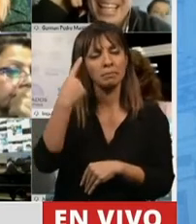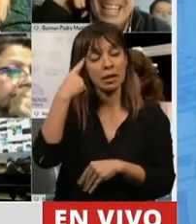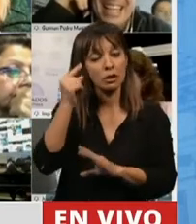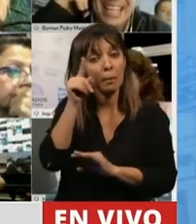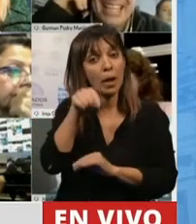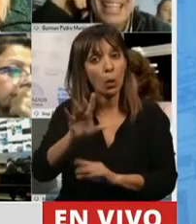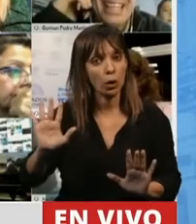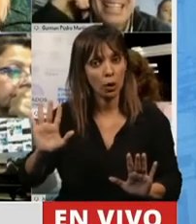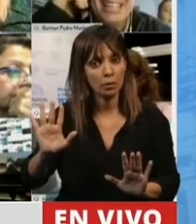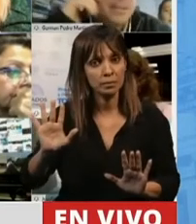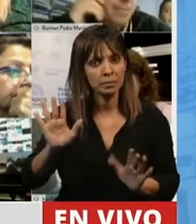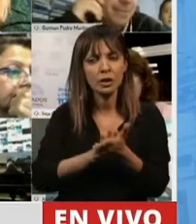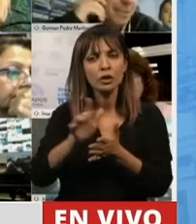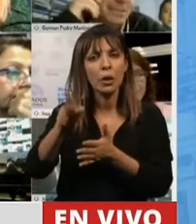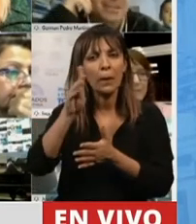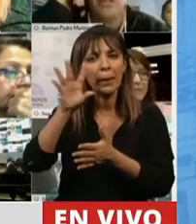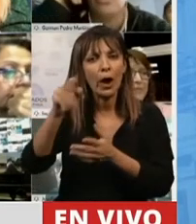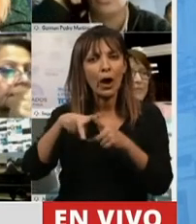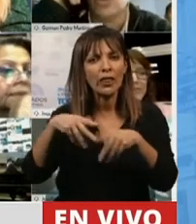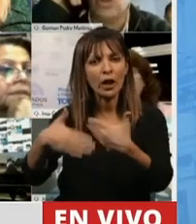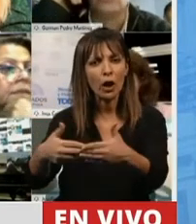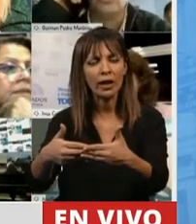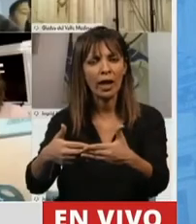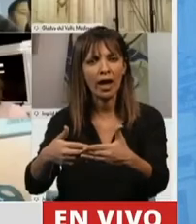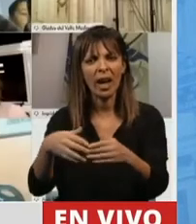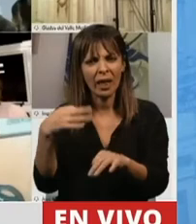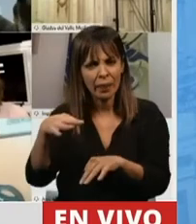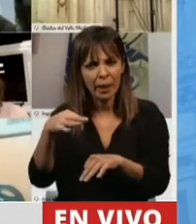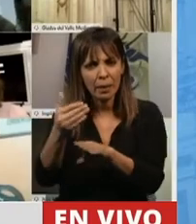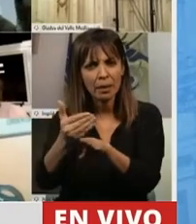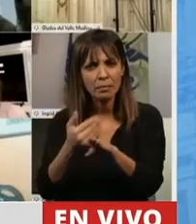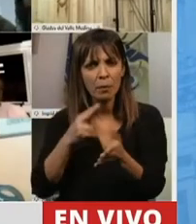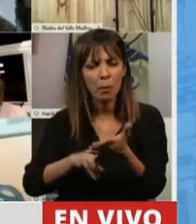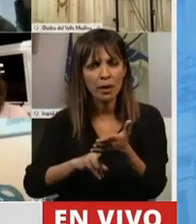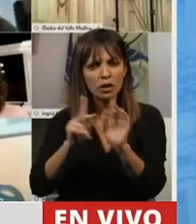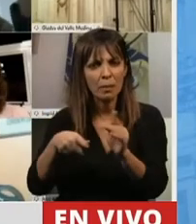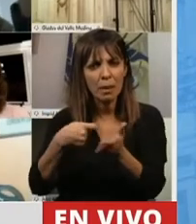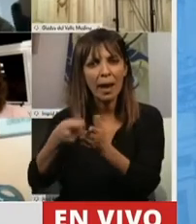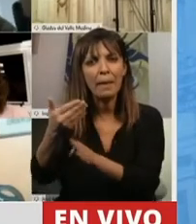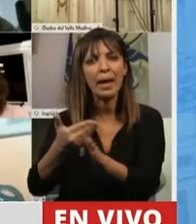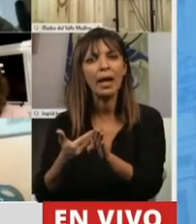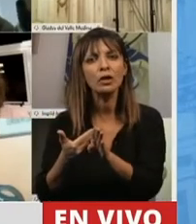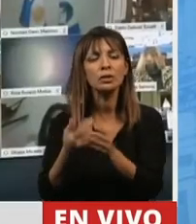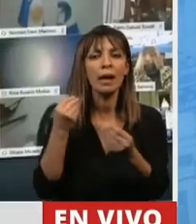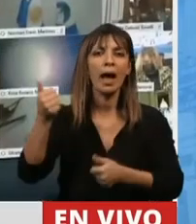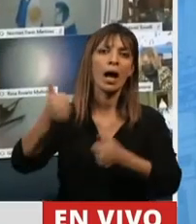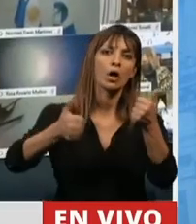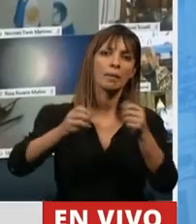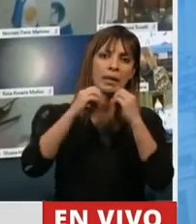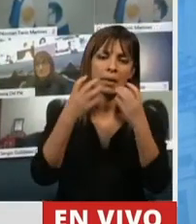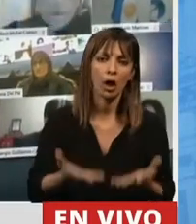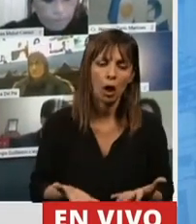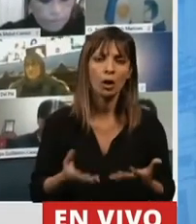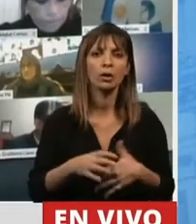la pregunta es, ¿la biotecnología no merece tener una baja de impuestos para poder competir mejor y crear más